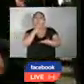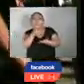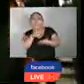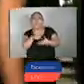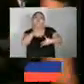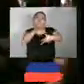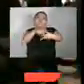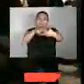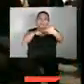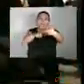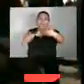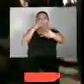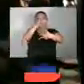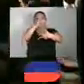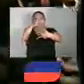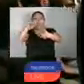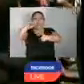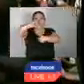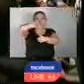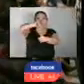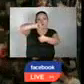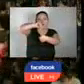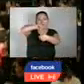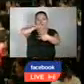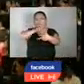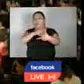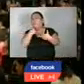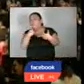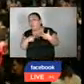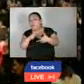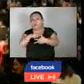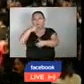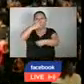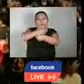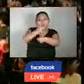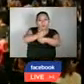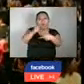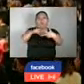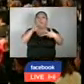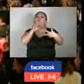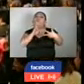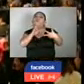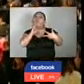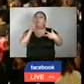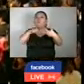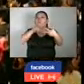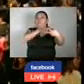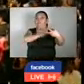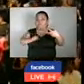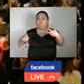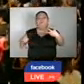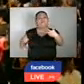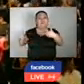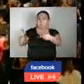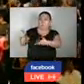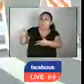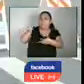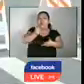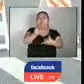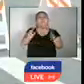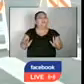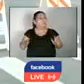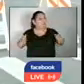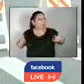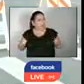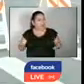que conforman el Triángulo del Norte en Centroamérica. Estamos hablando de Guatemala, Honduras y El Salvador. El objetivo